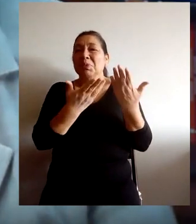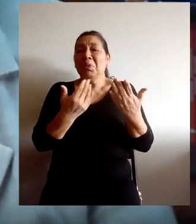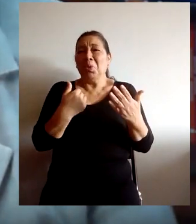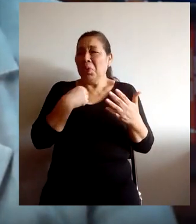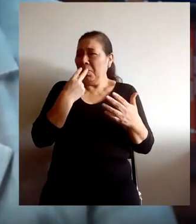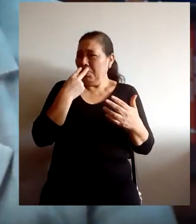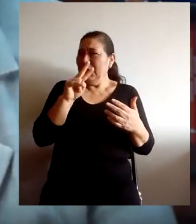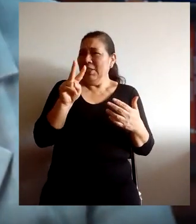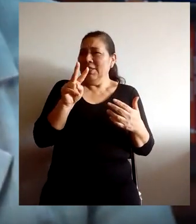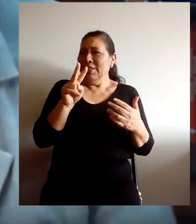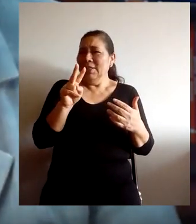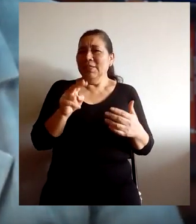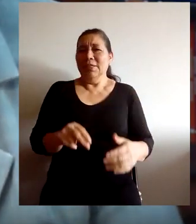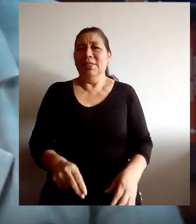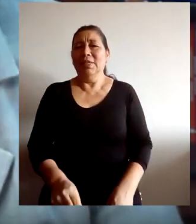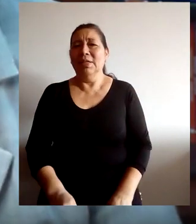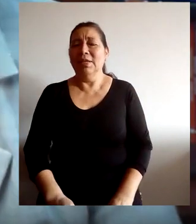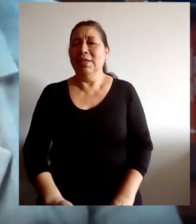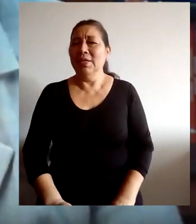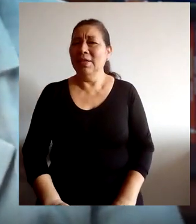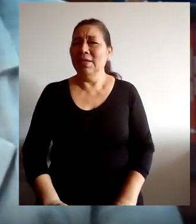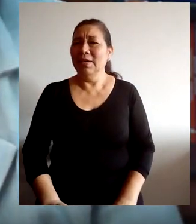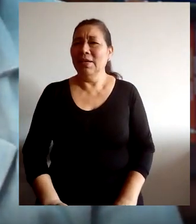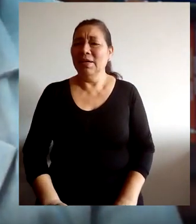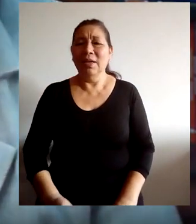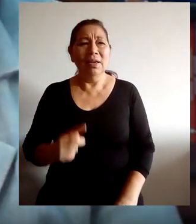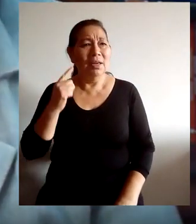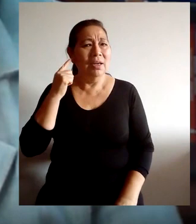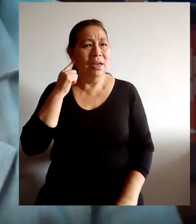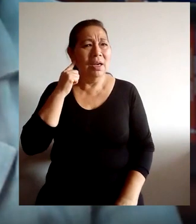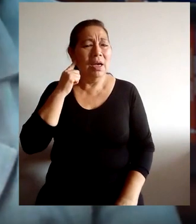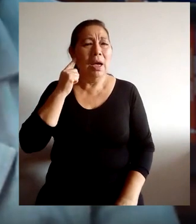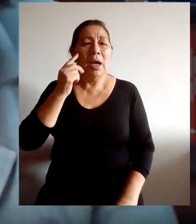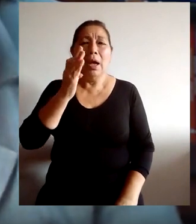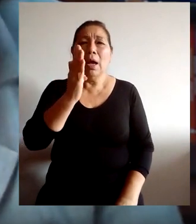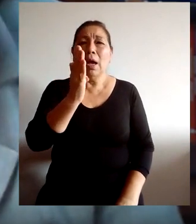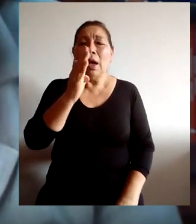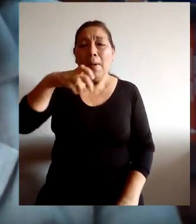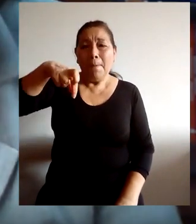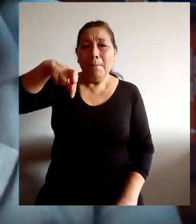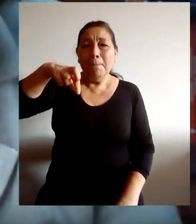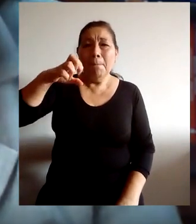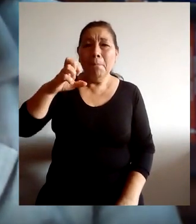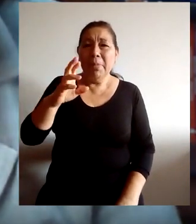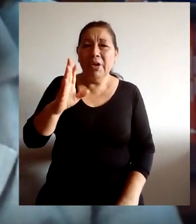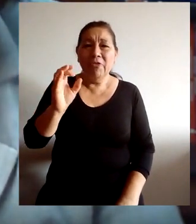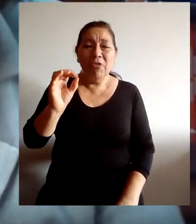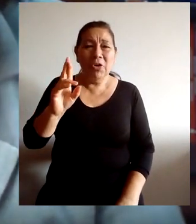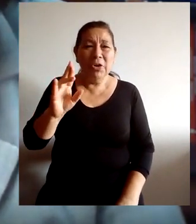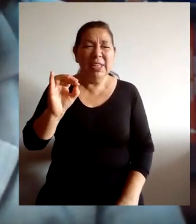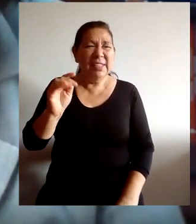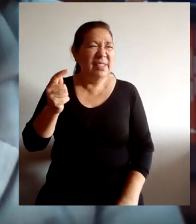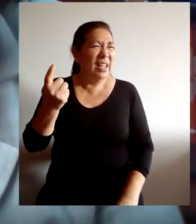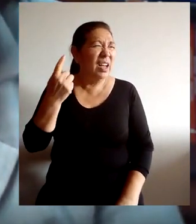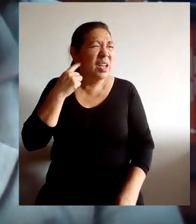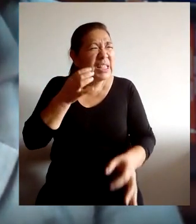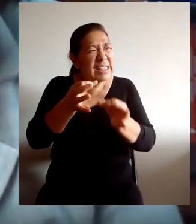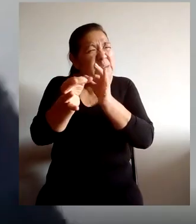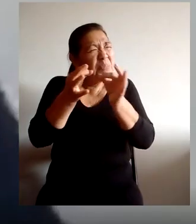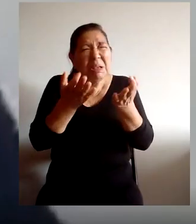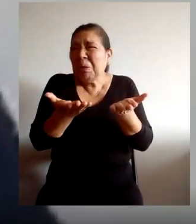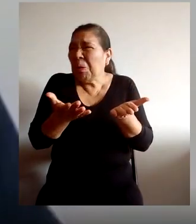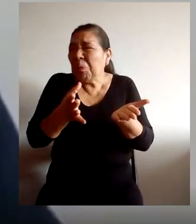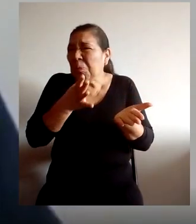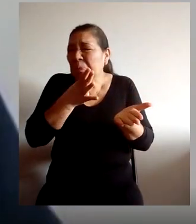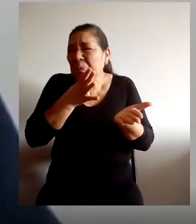estaba expuesto a ruido. A ver, por favor, esa es una pregunta. Y quisiera hacerle más preguntas a este abogado.